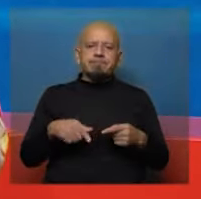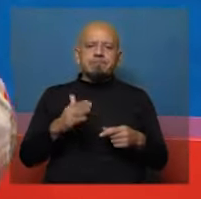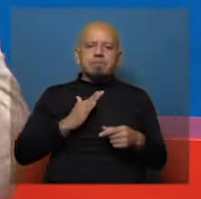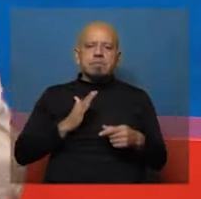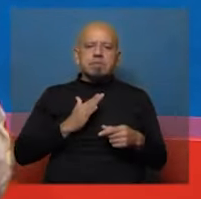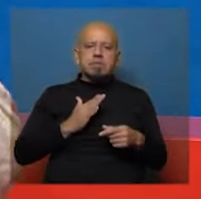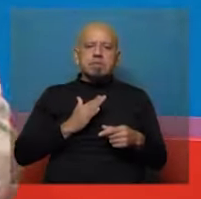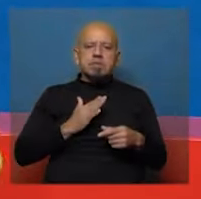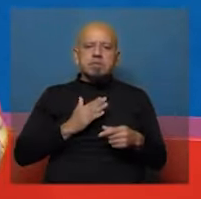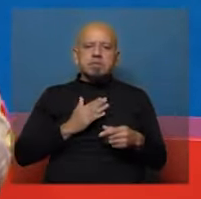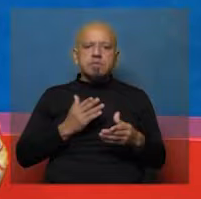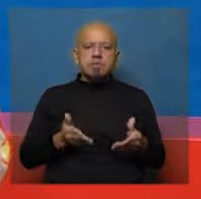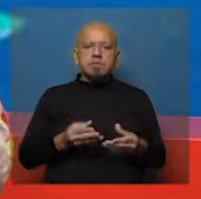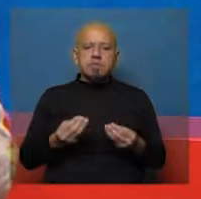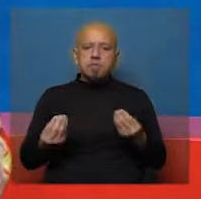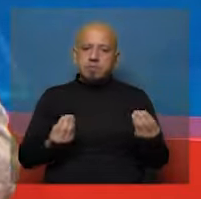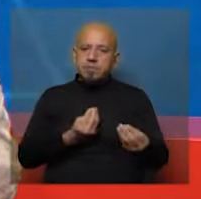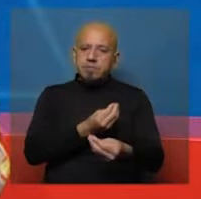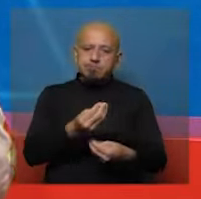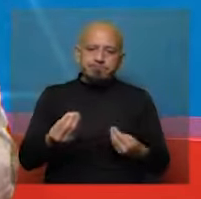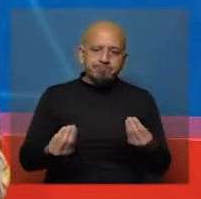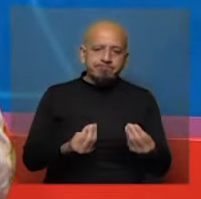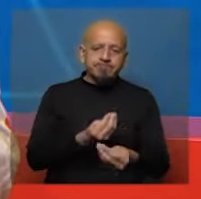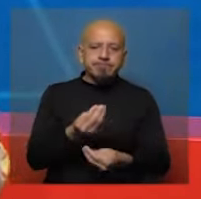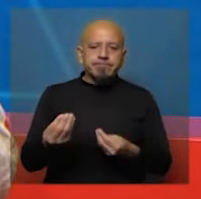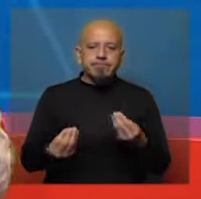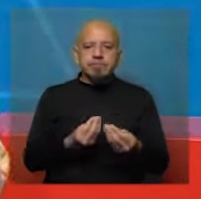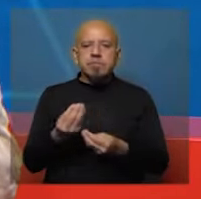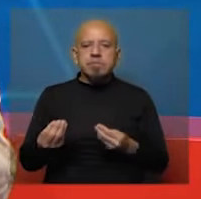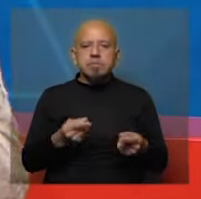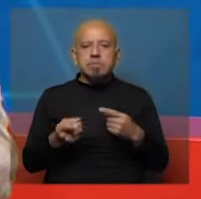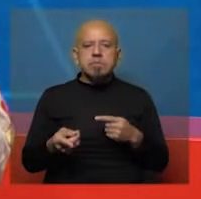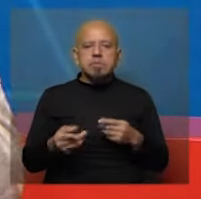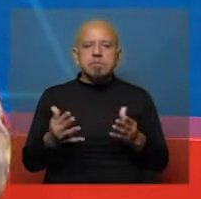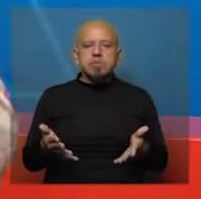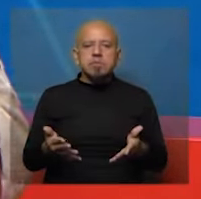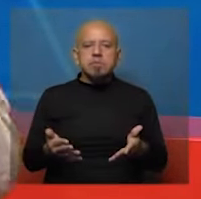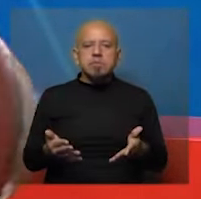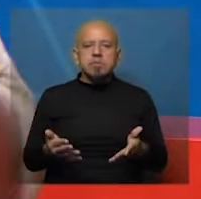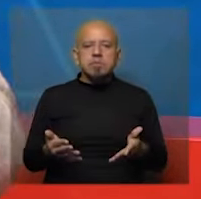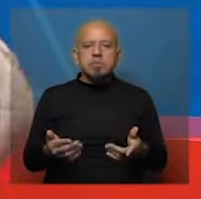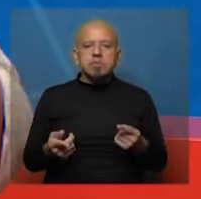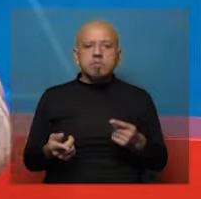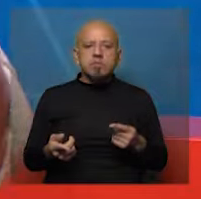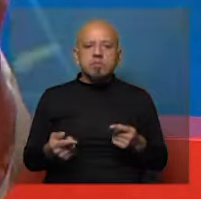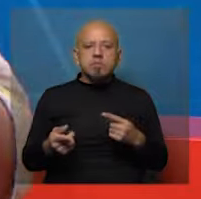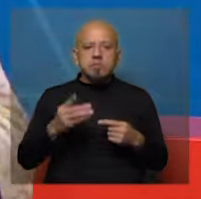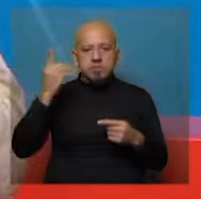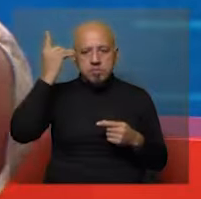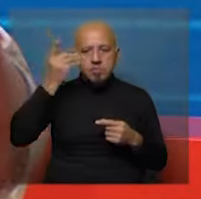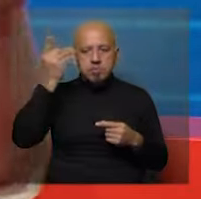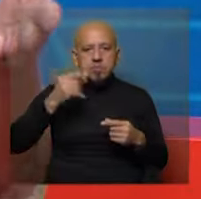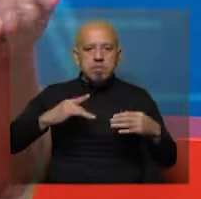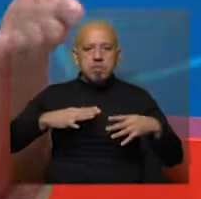mujeres tienen una alta rotación Esto está estudiado también en de permanencia O sea no vos ves está el diputado se va a jubilar